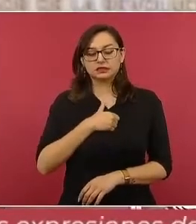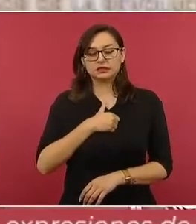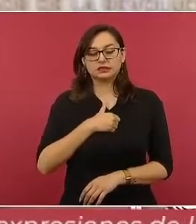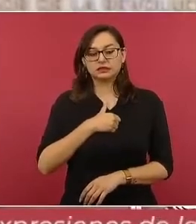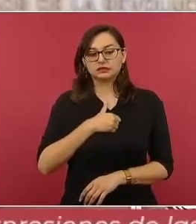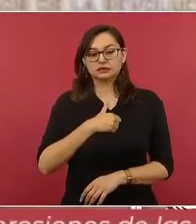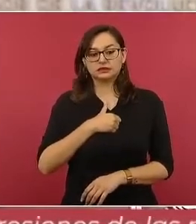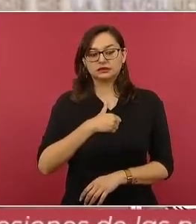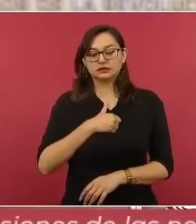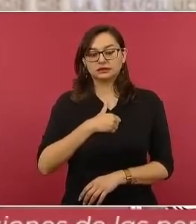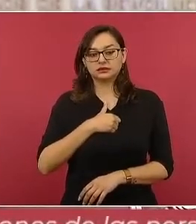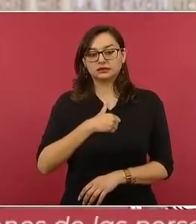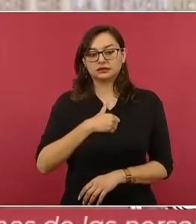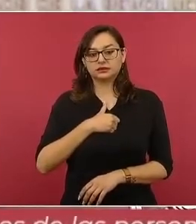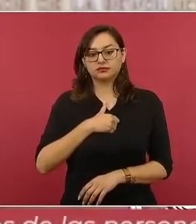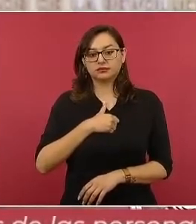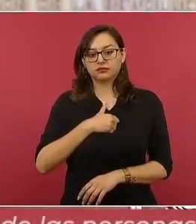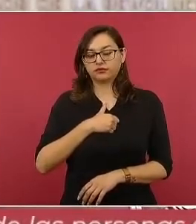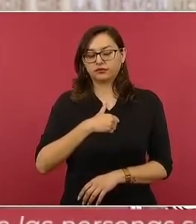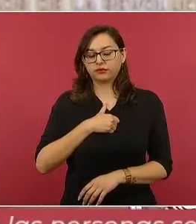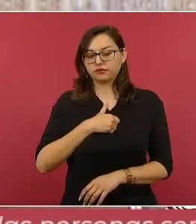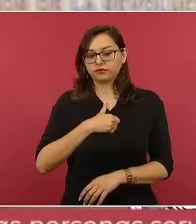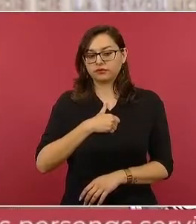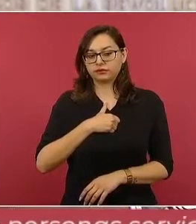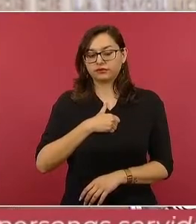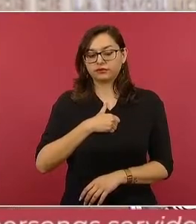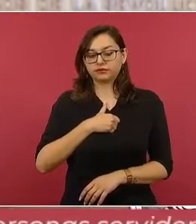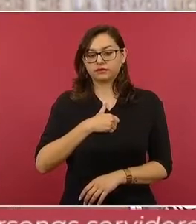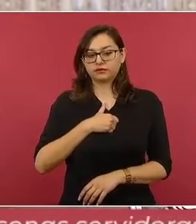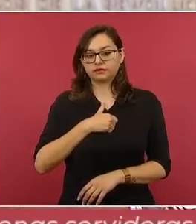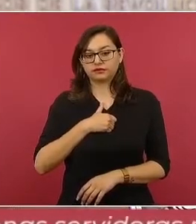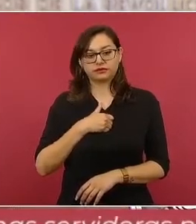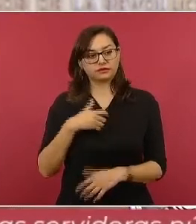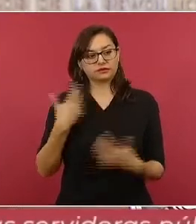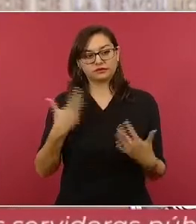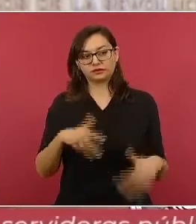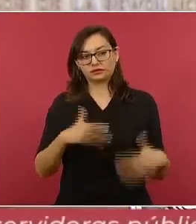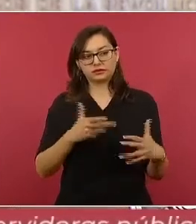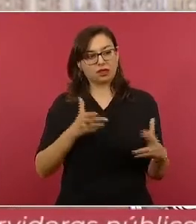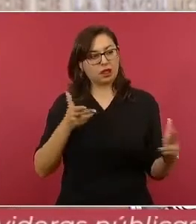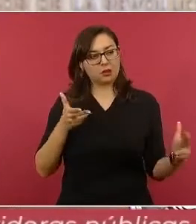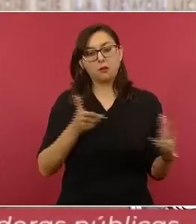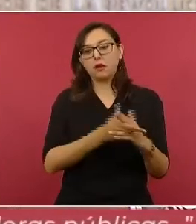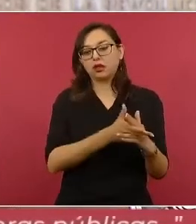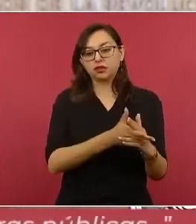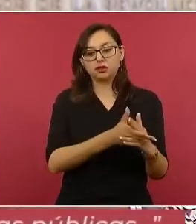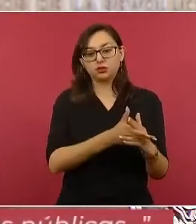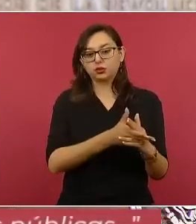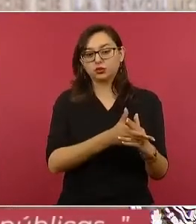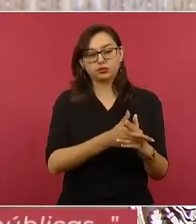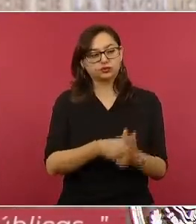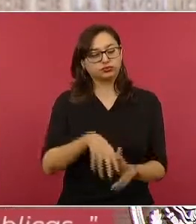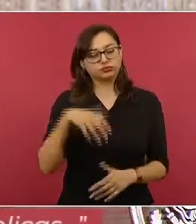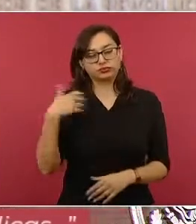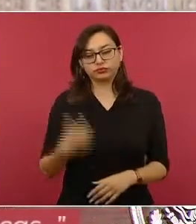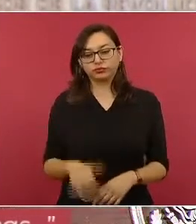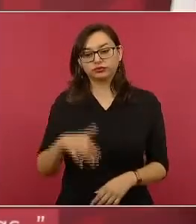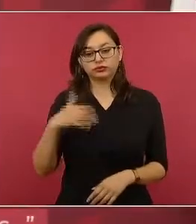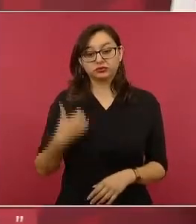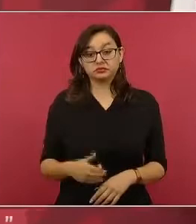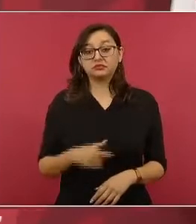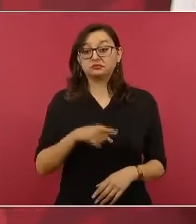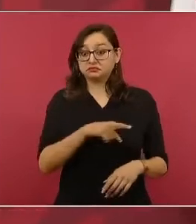esa cobardía. y era